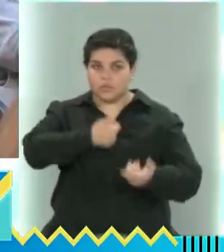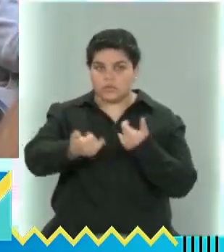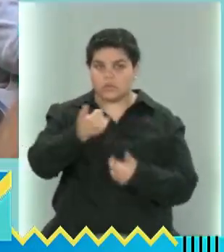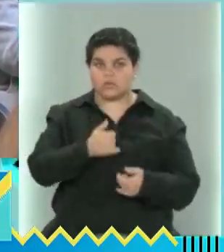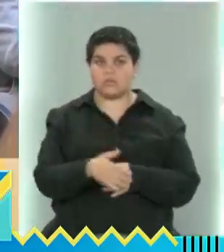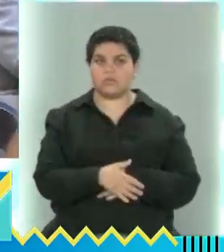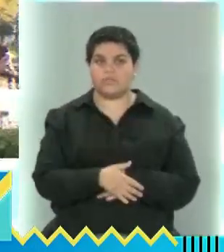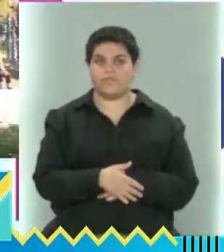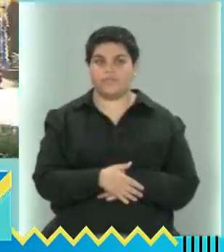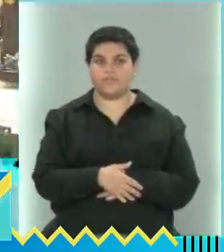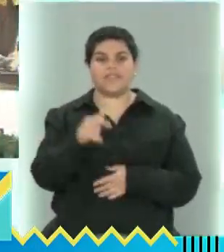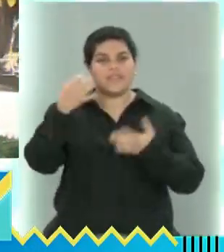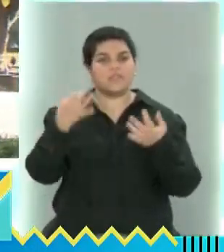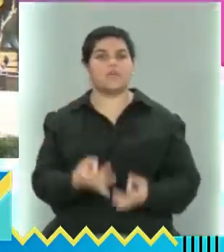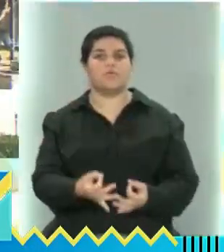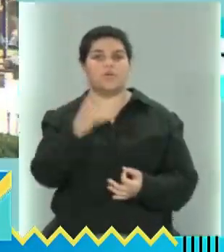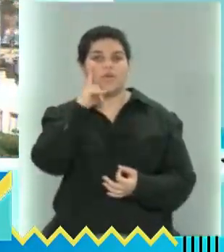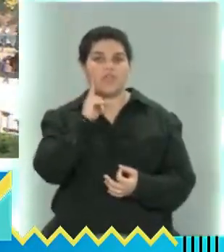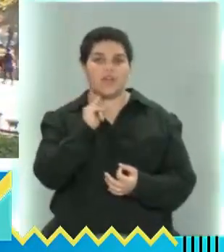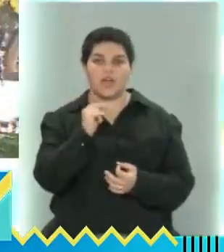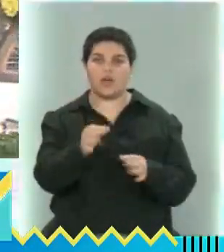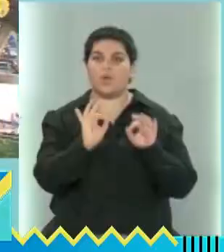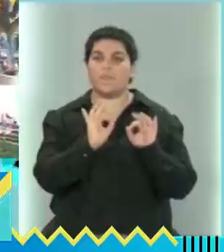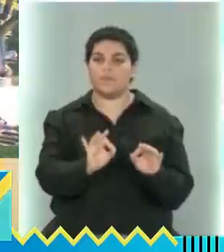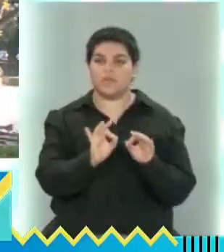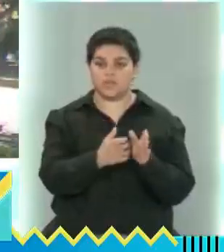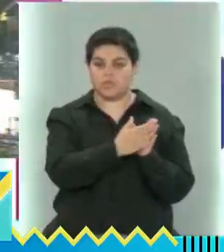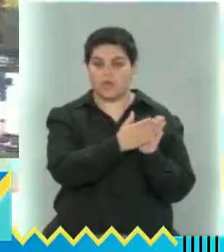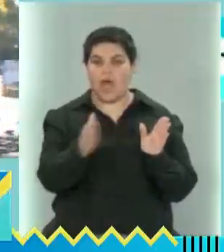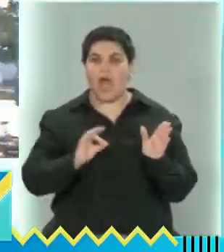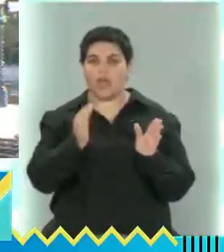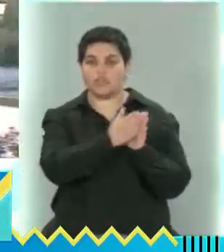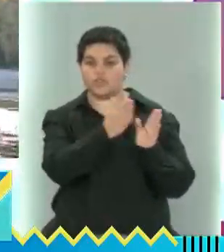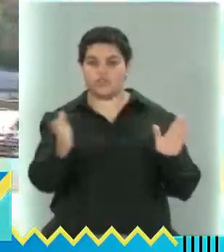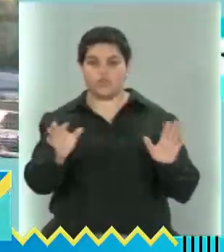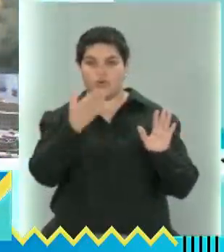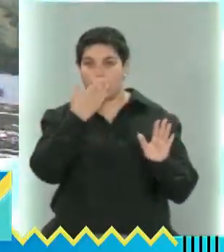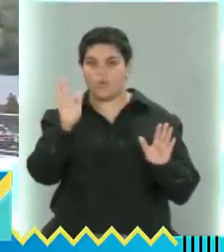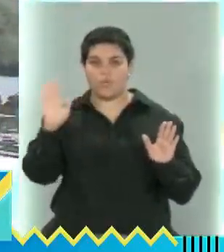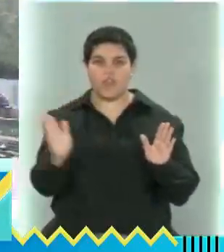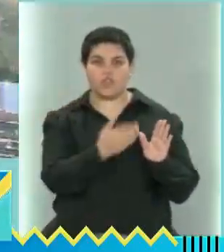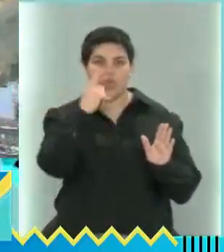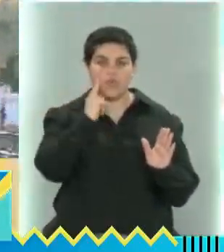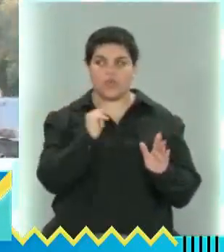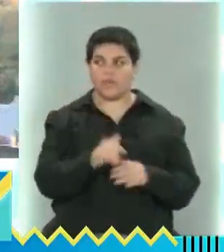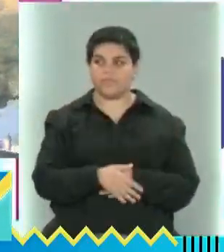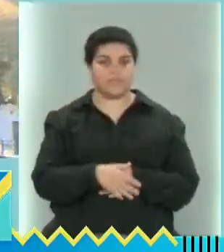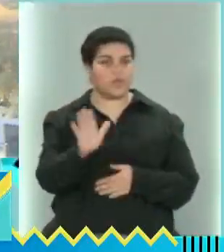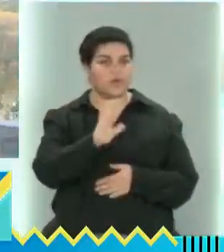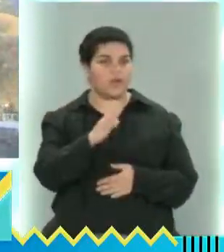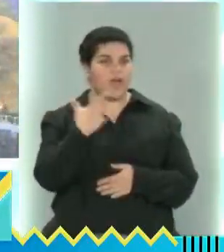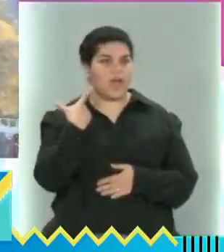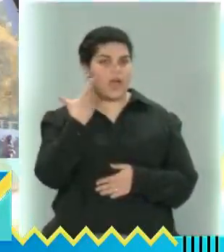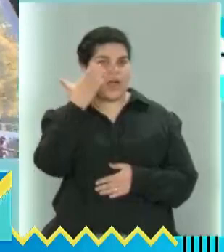lo necesario para garantizar que se cumplan la cantidad de días de clase en el año una vez finalizadas las medidas. Víctor, Carolina lo saluda y